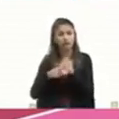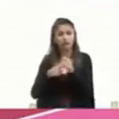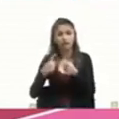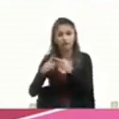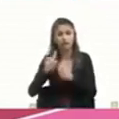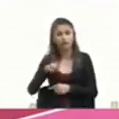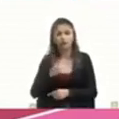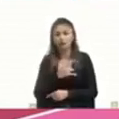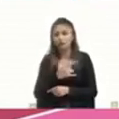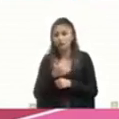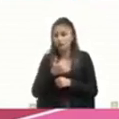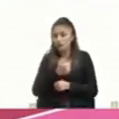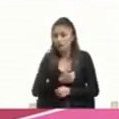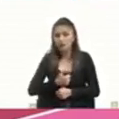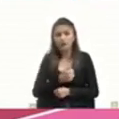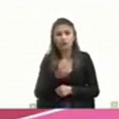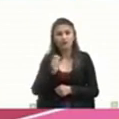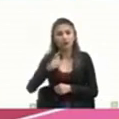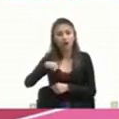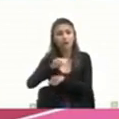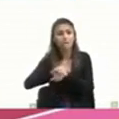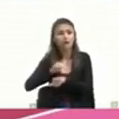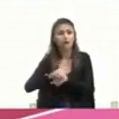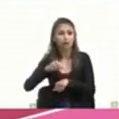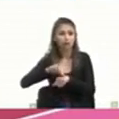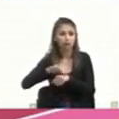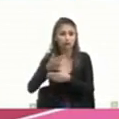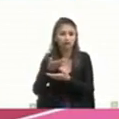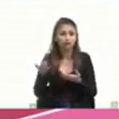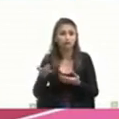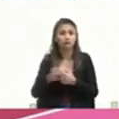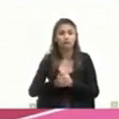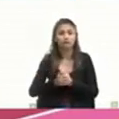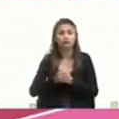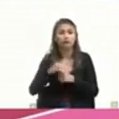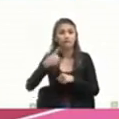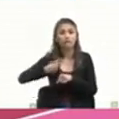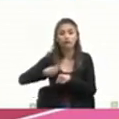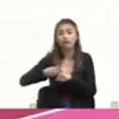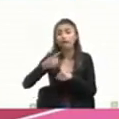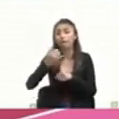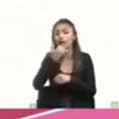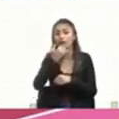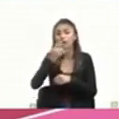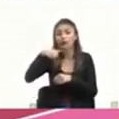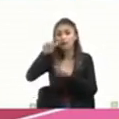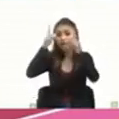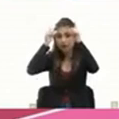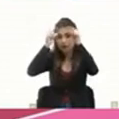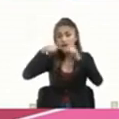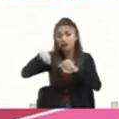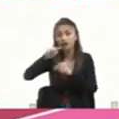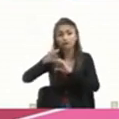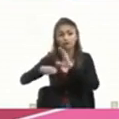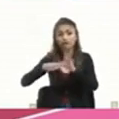decesos dolorosísimos de amigos doctores, de amigos y amigas enfermeras,